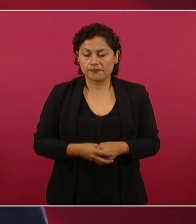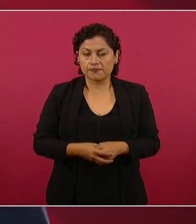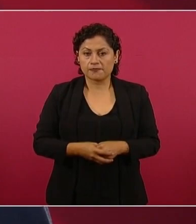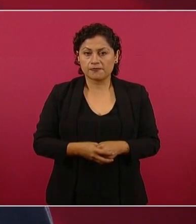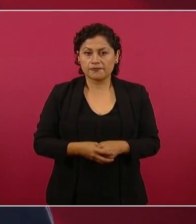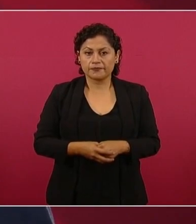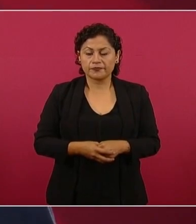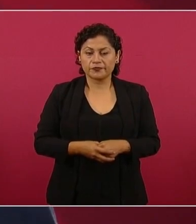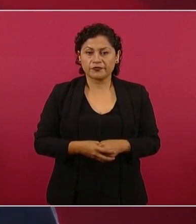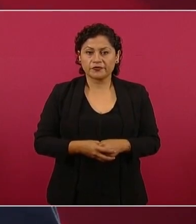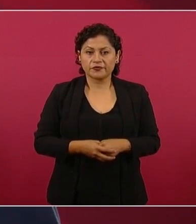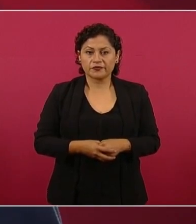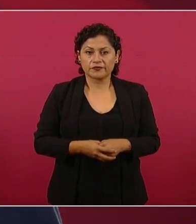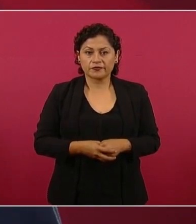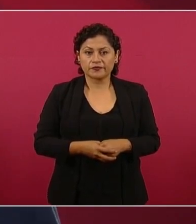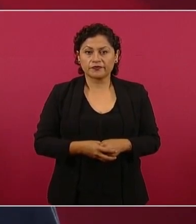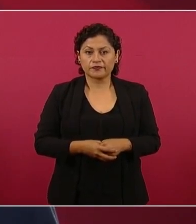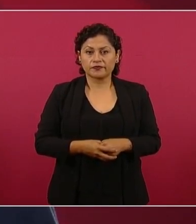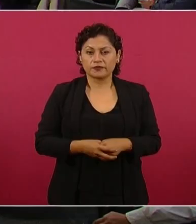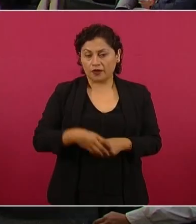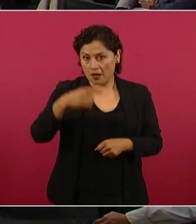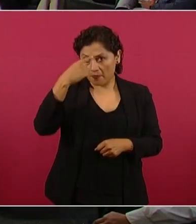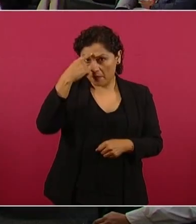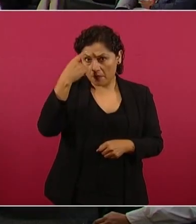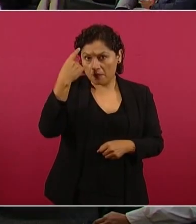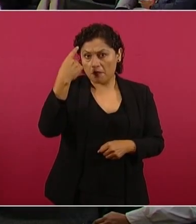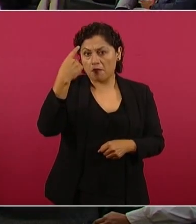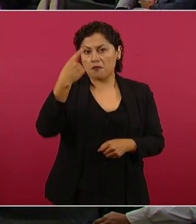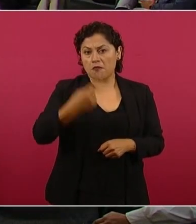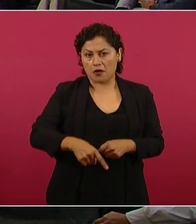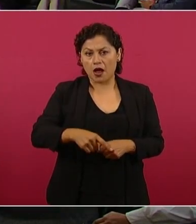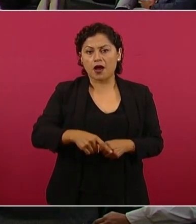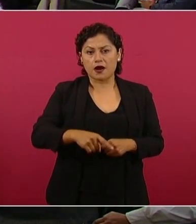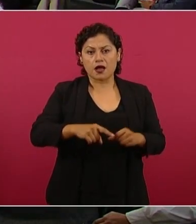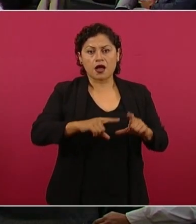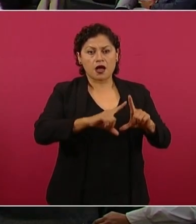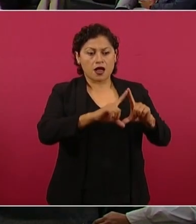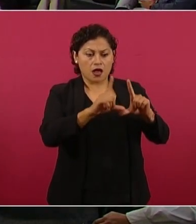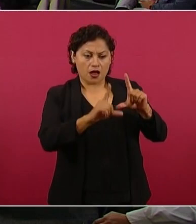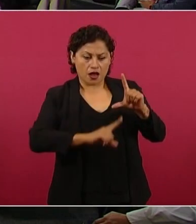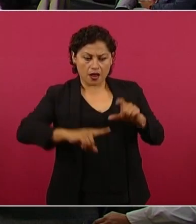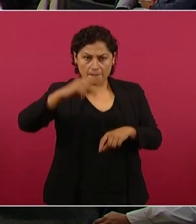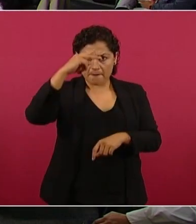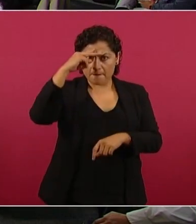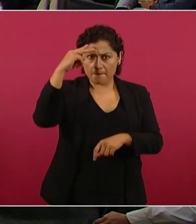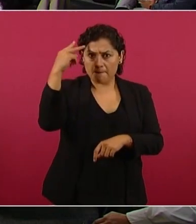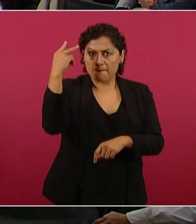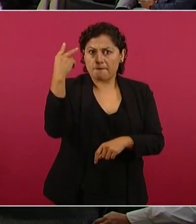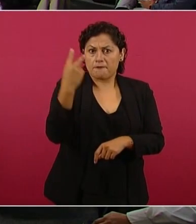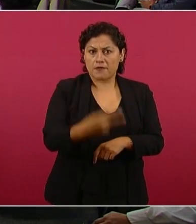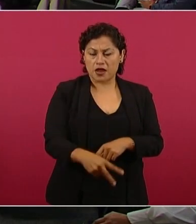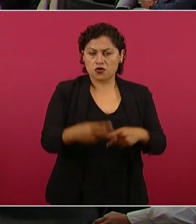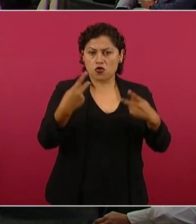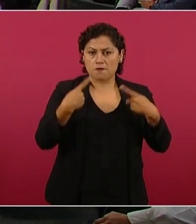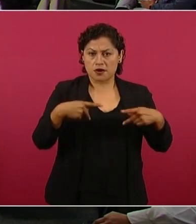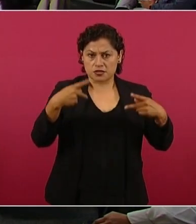defiende al pueblo de México y a nuestra nación.